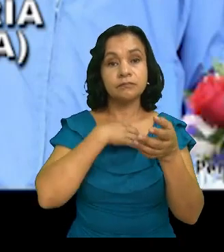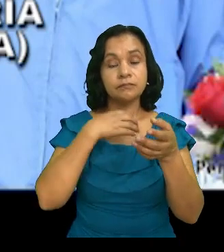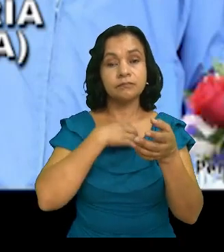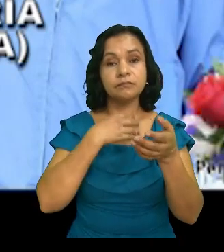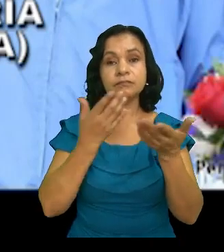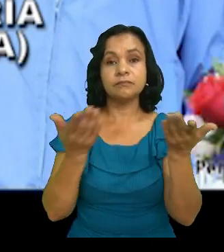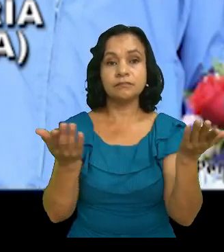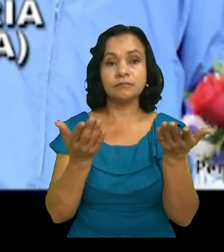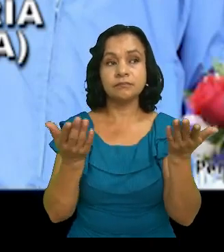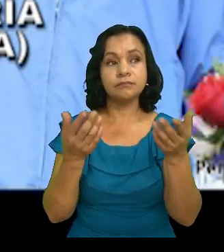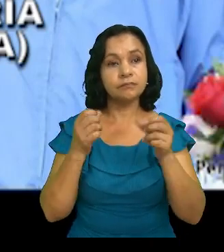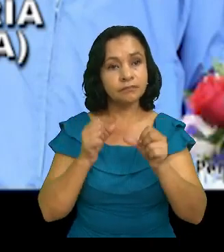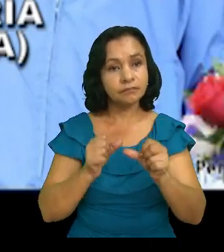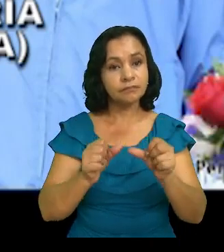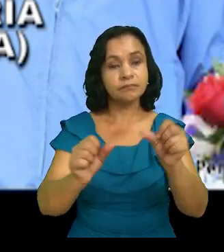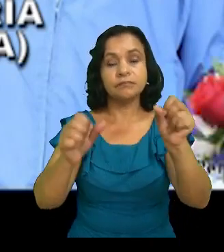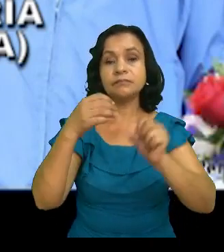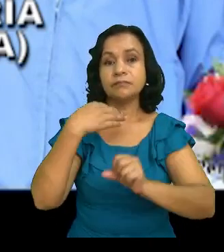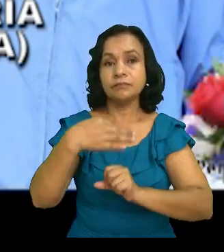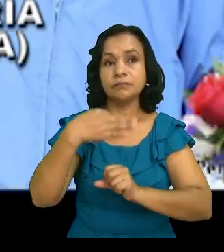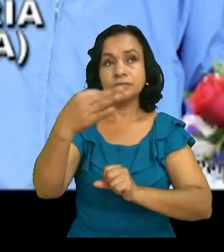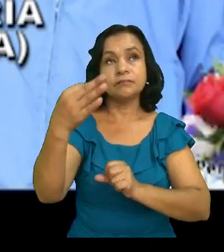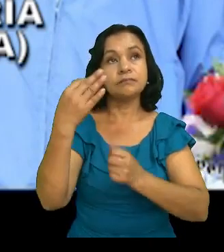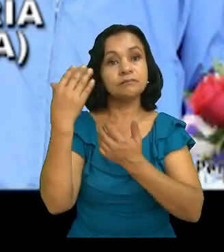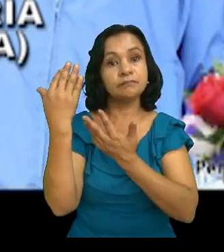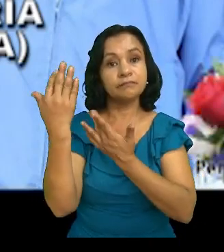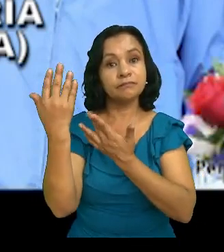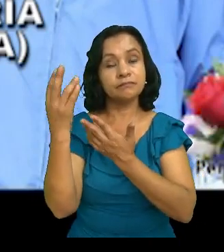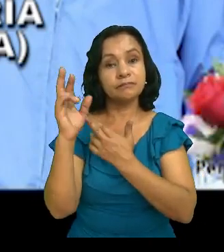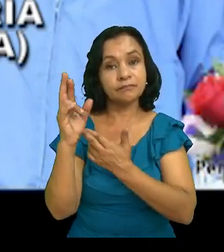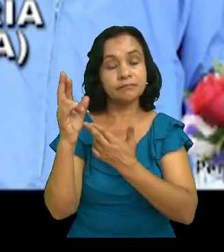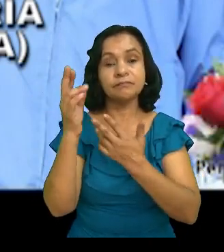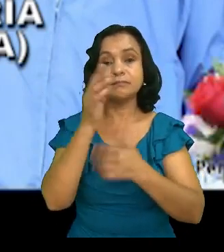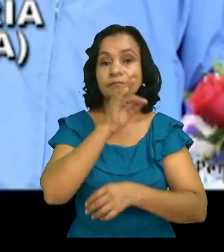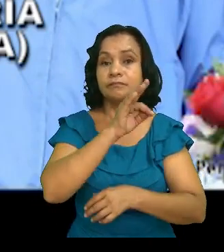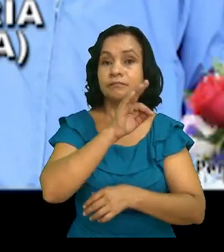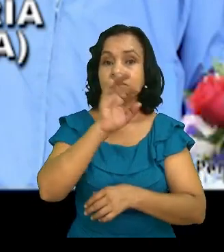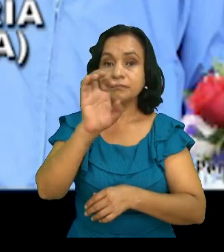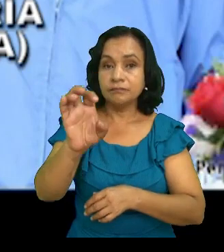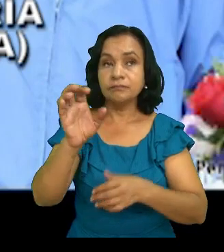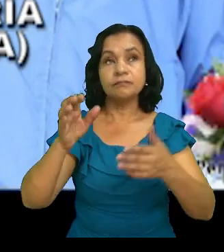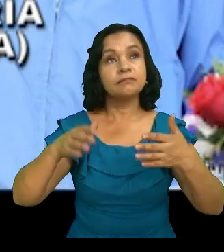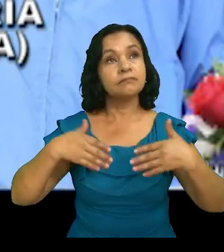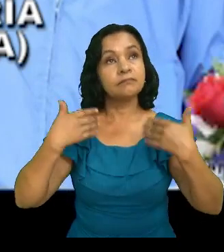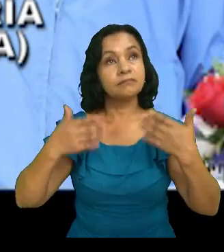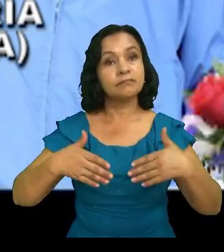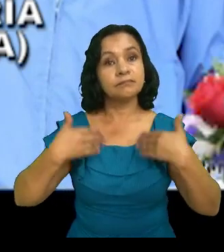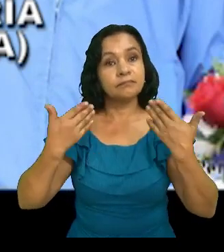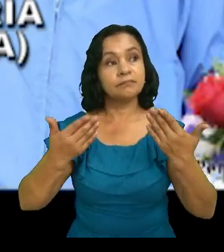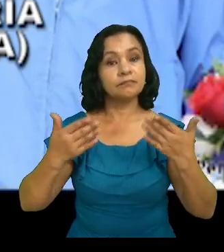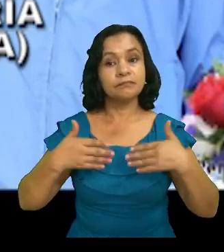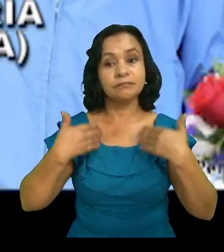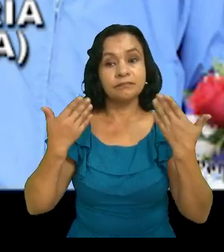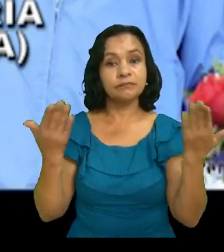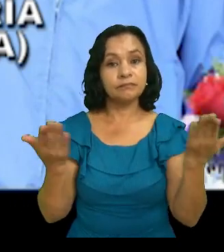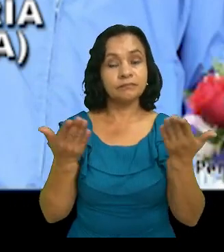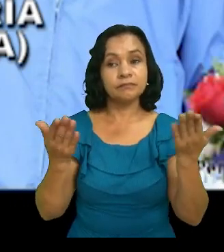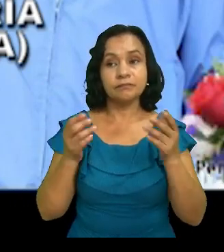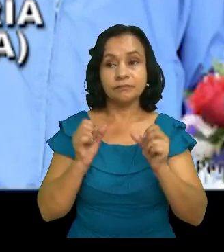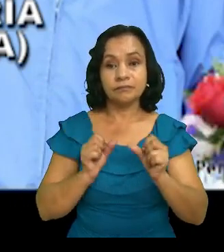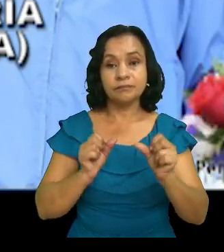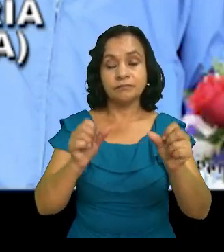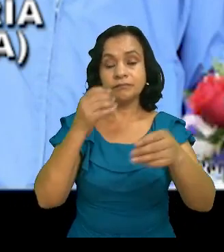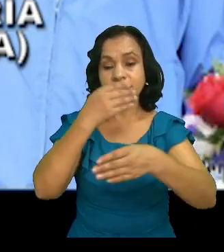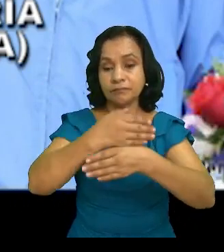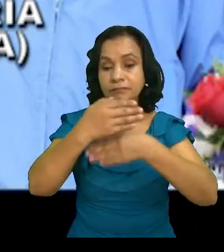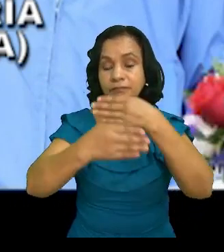nietos. Vamos hacia adelante con esperanza, con fe, con alegría, con entusiasmo de seguir